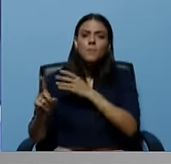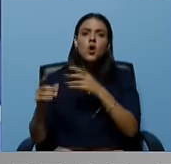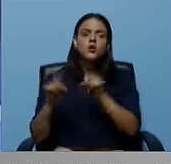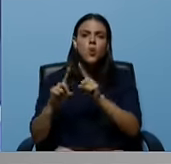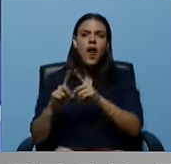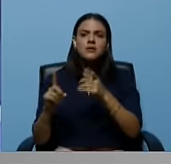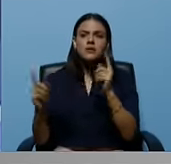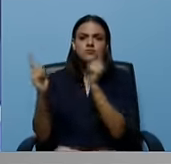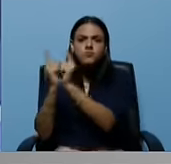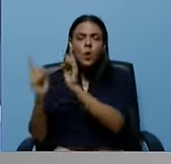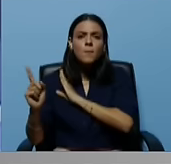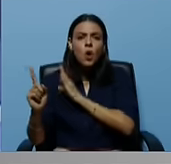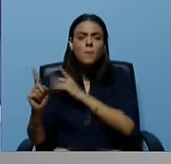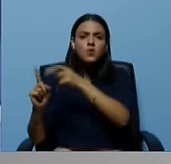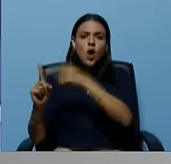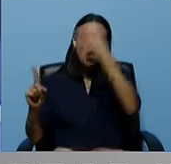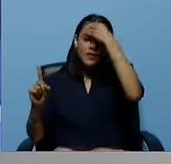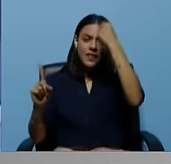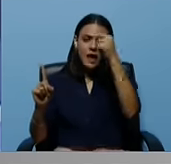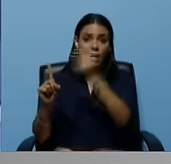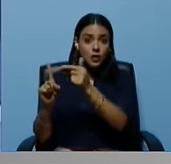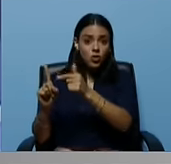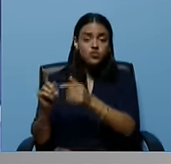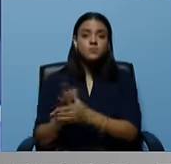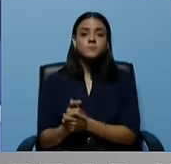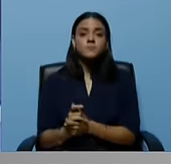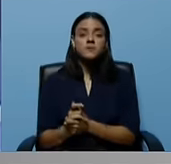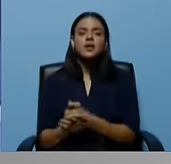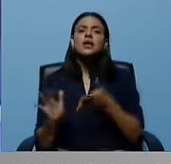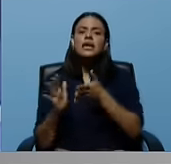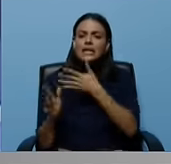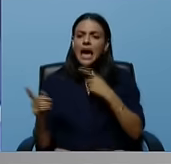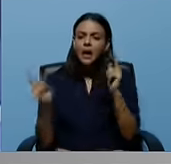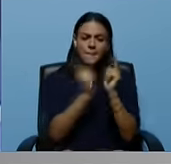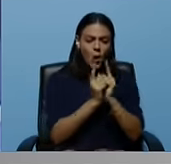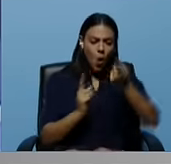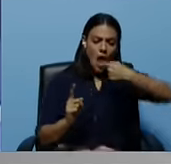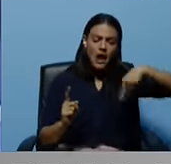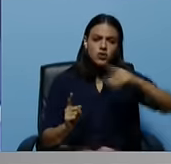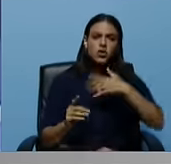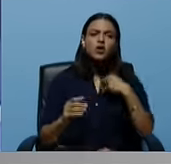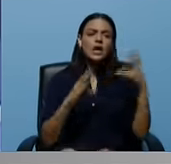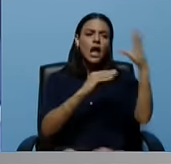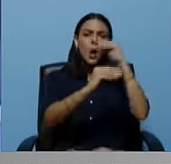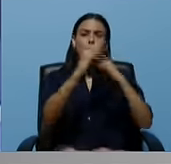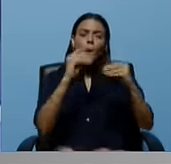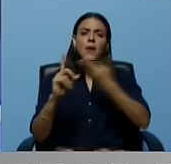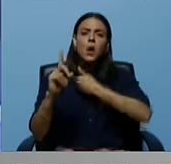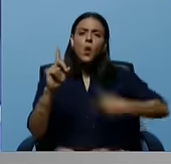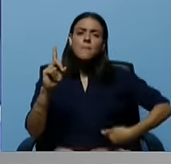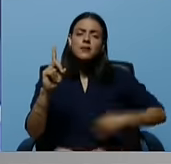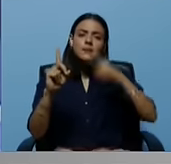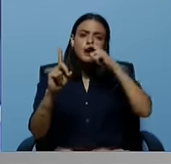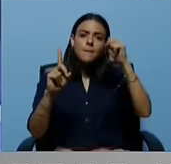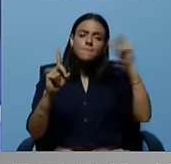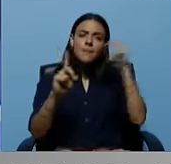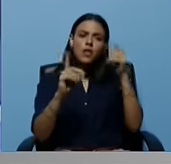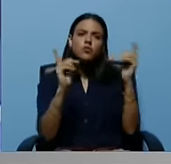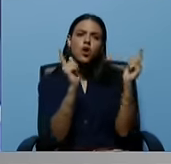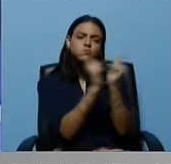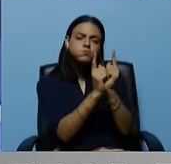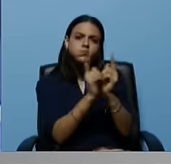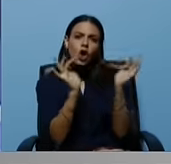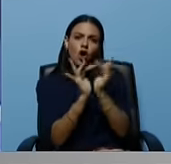Urrutia a los efectos de conversar con el presidente Nicolás Maduro